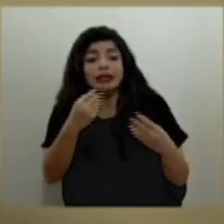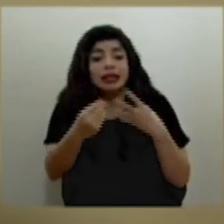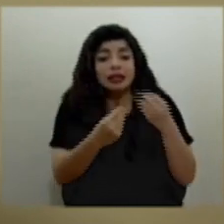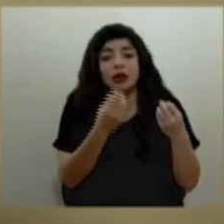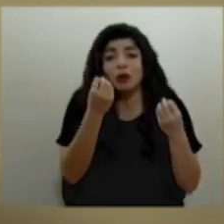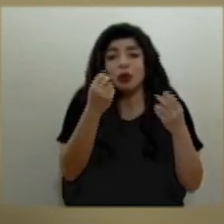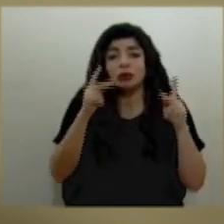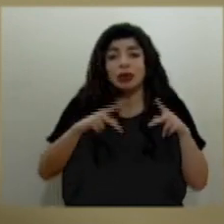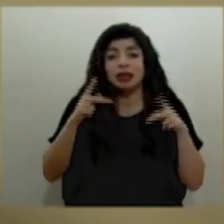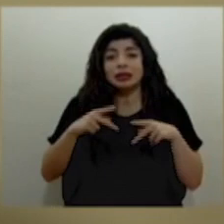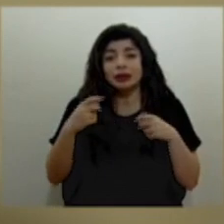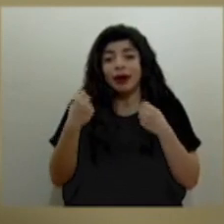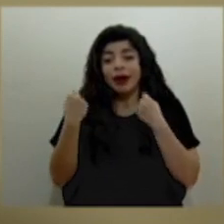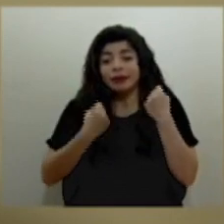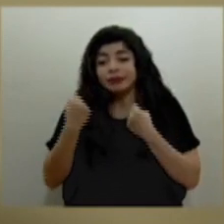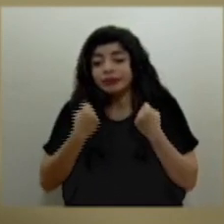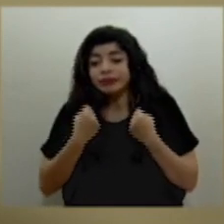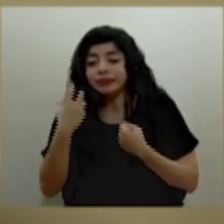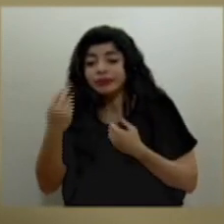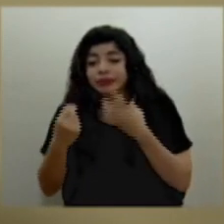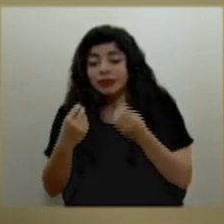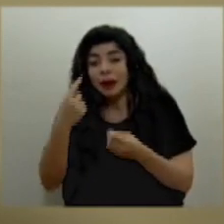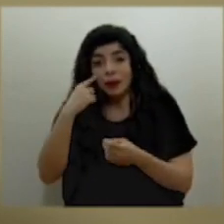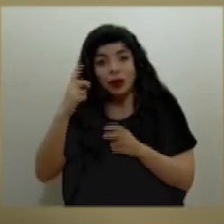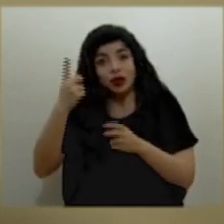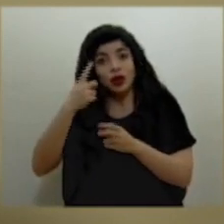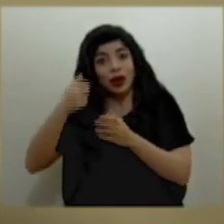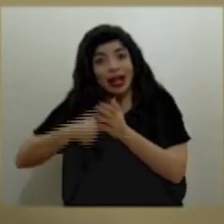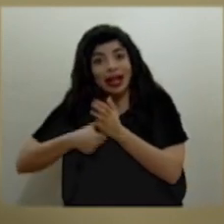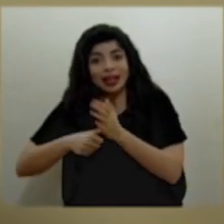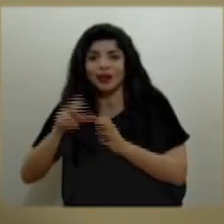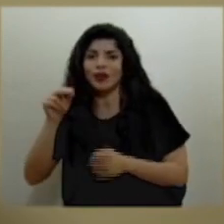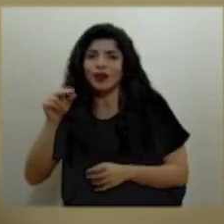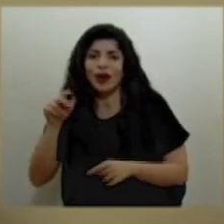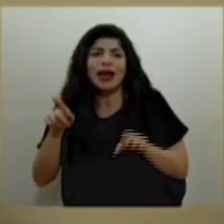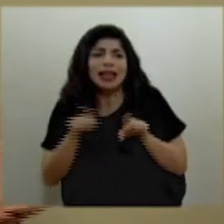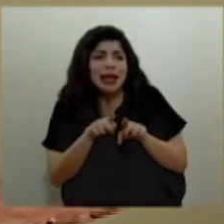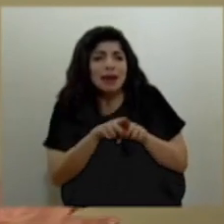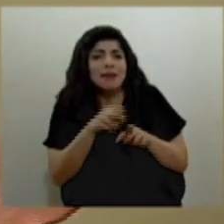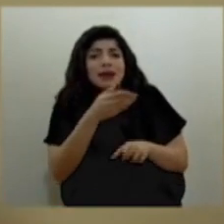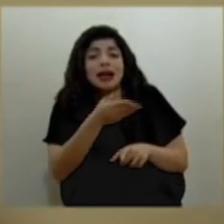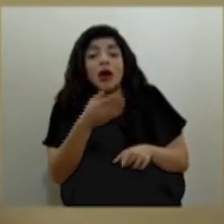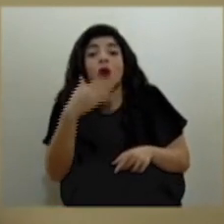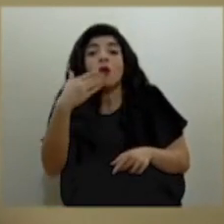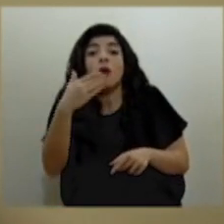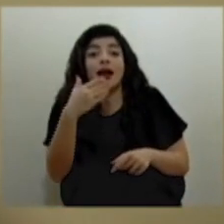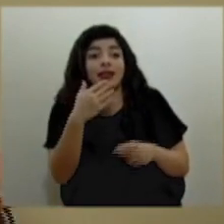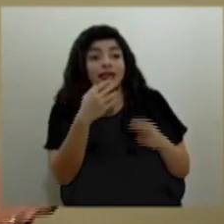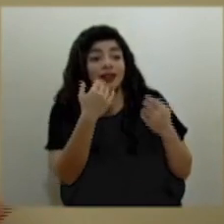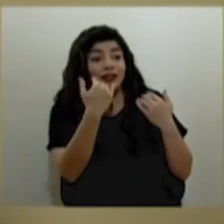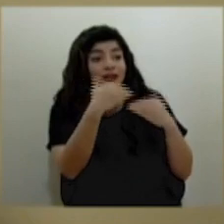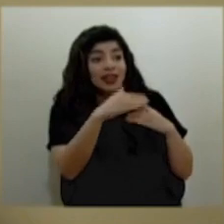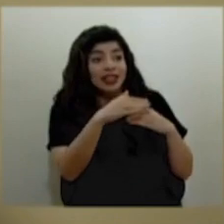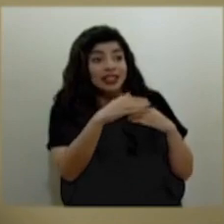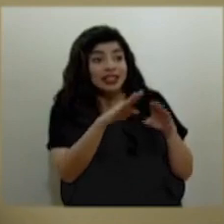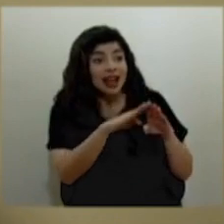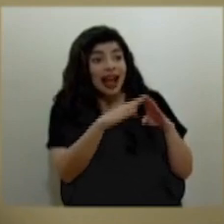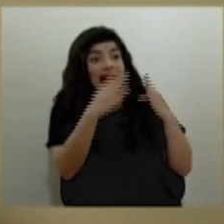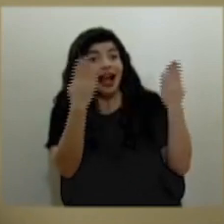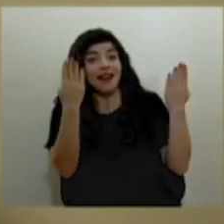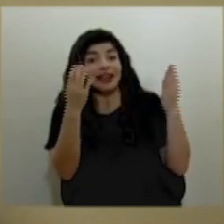dar de los vehículos solamente por el asunto electoral. Van a haber también, y al levantar una restricción, pues obviamente cualquier persona